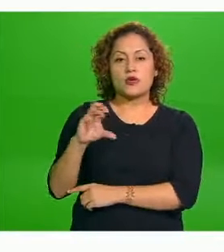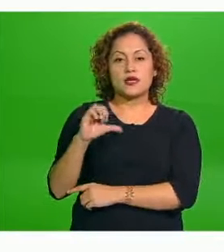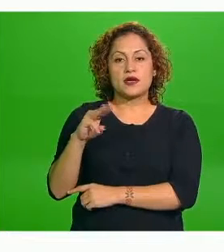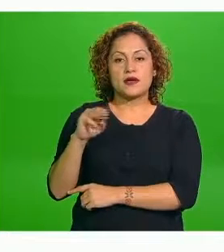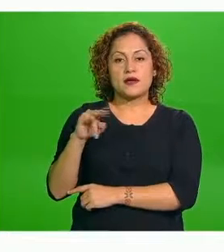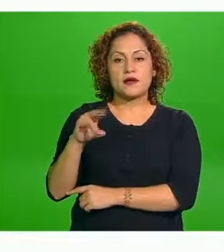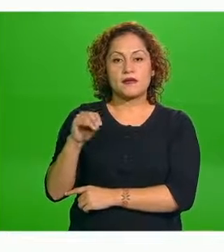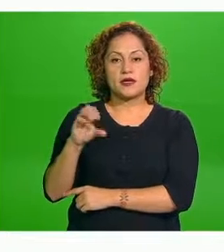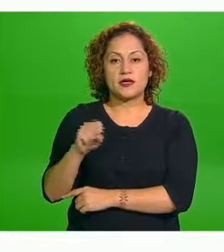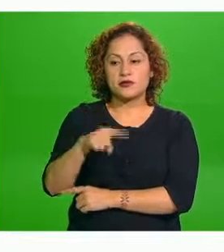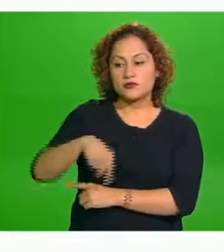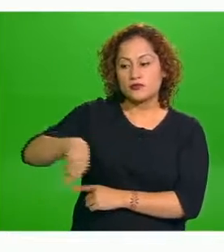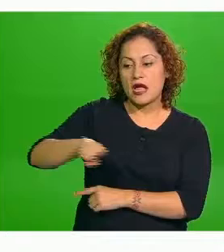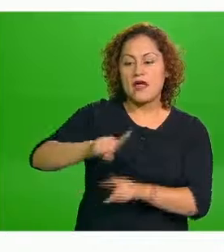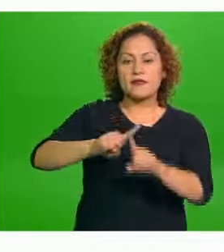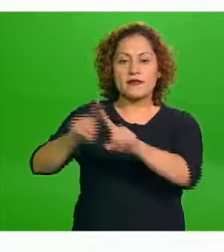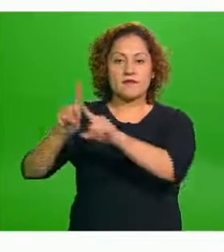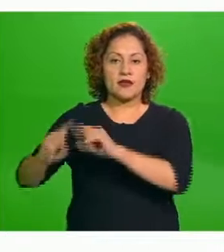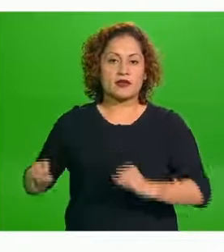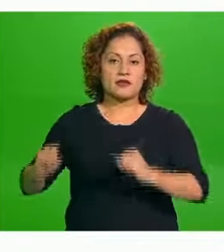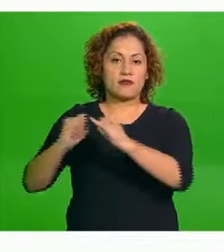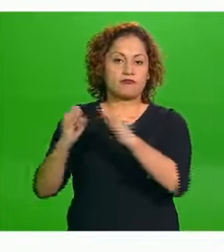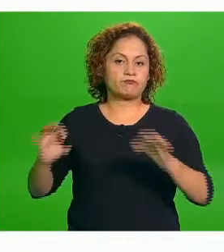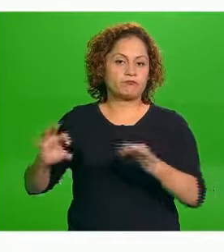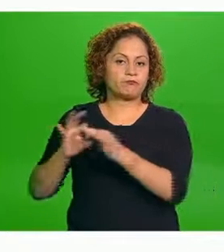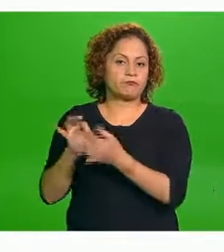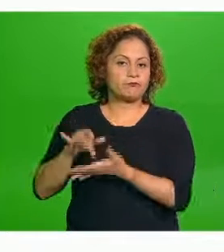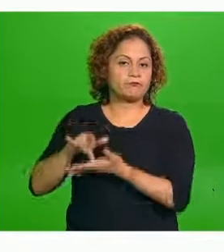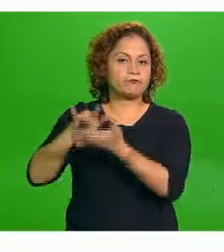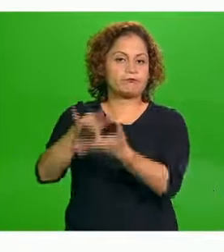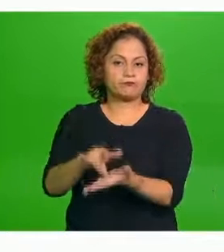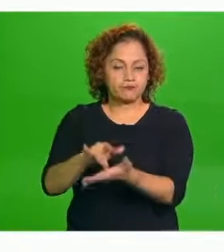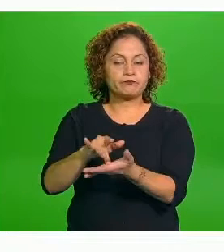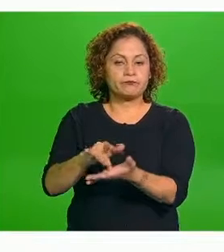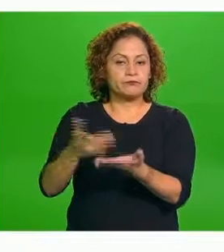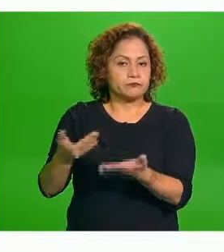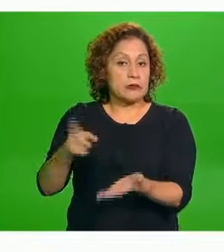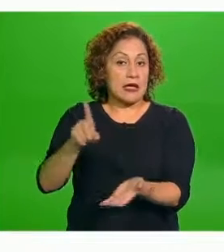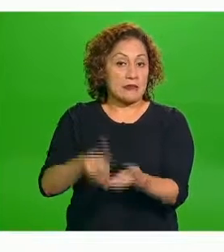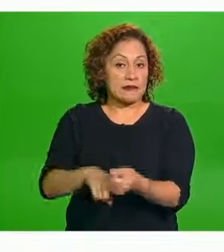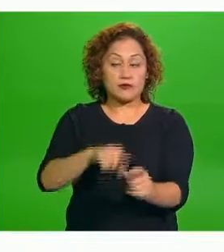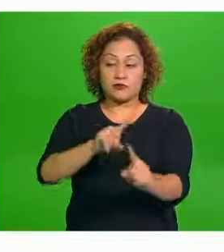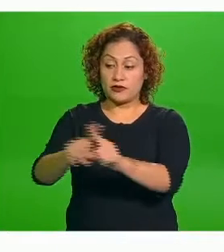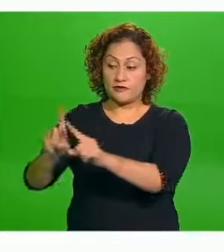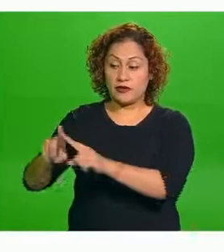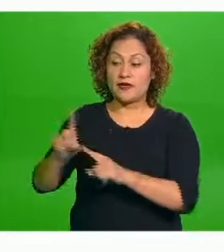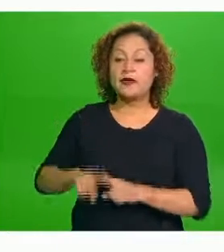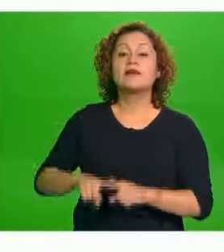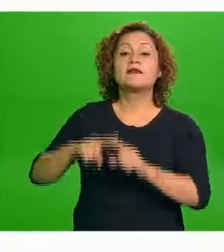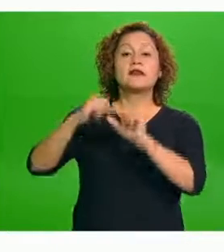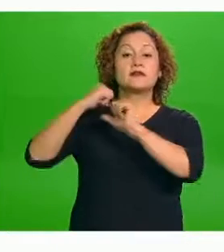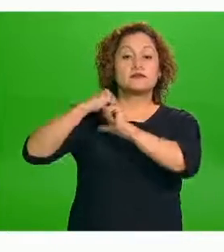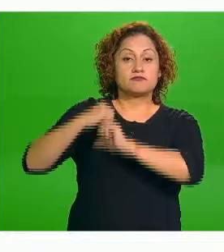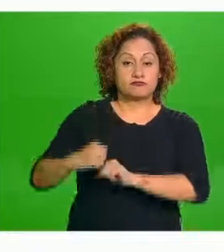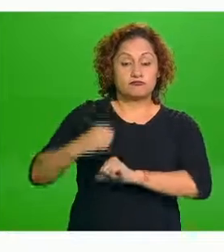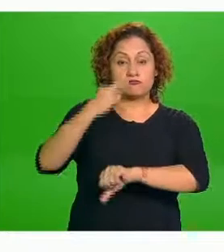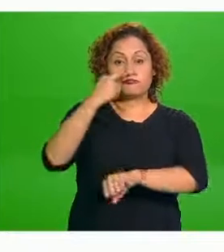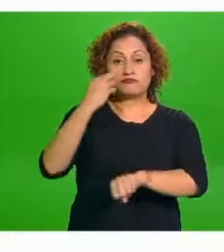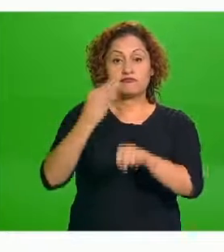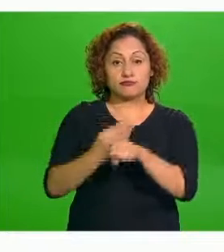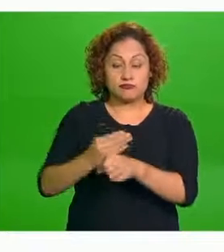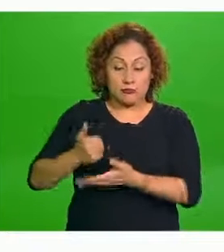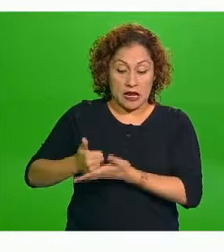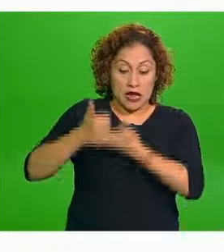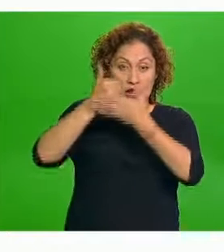integran diferentes dependencias que a través de sus diferentes actividades y expertices, pues contribuyen a que esto